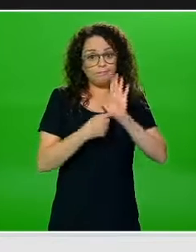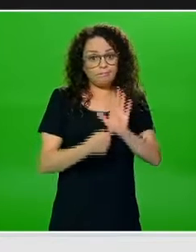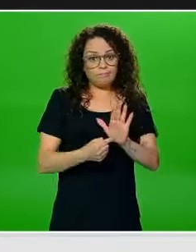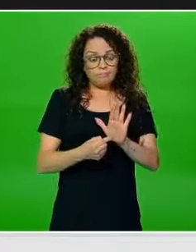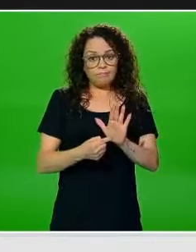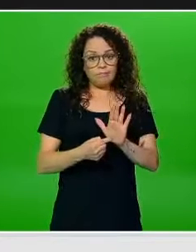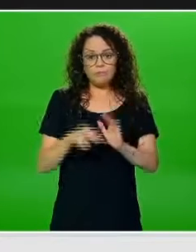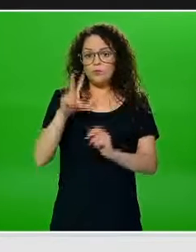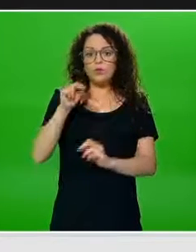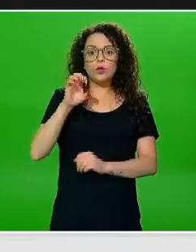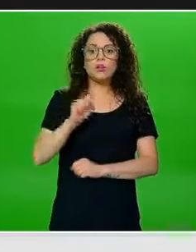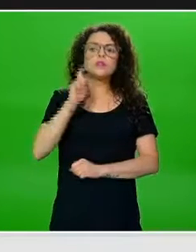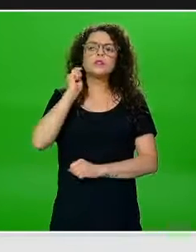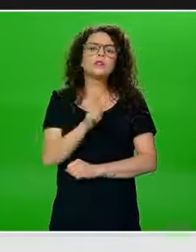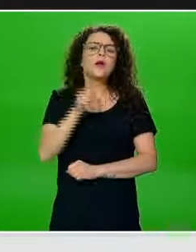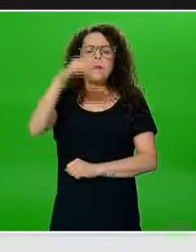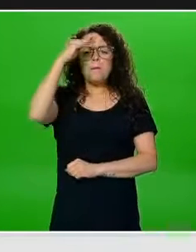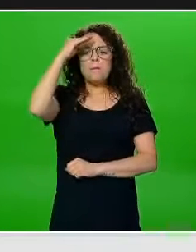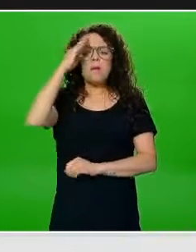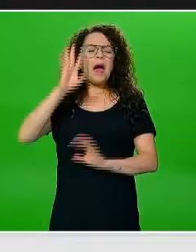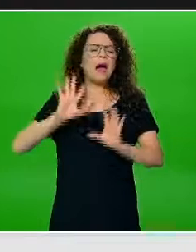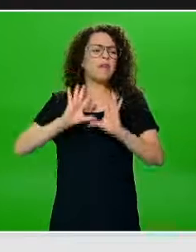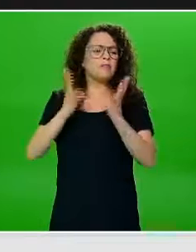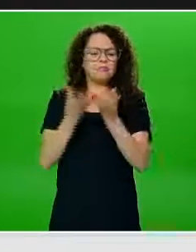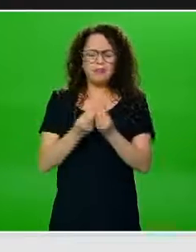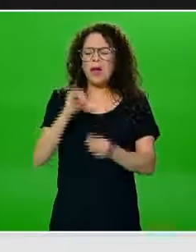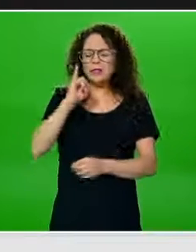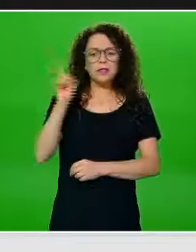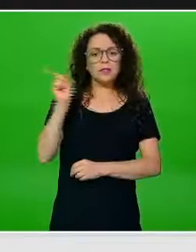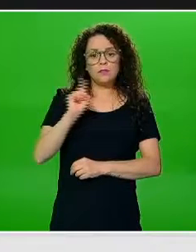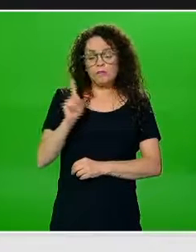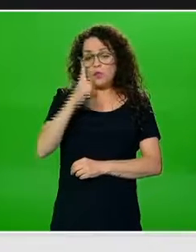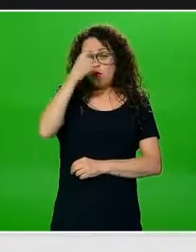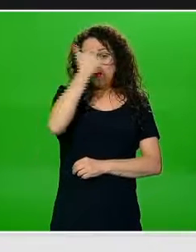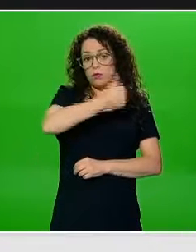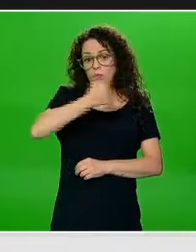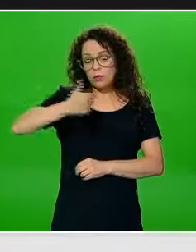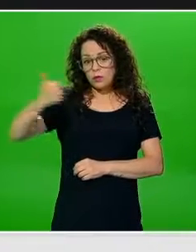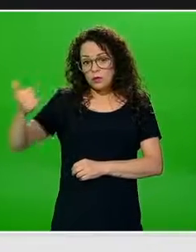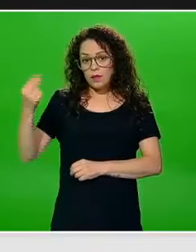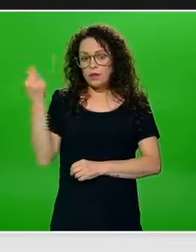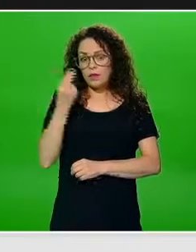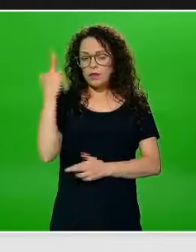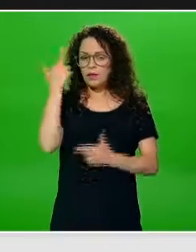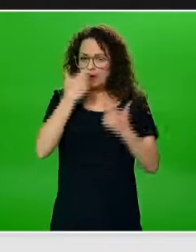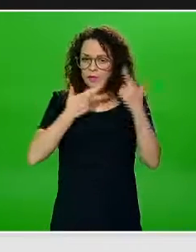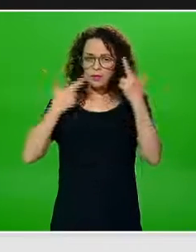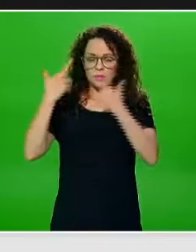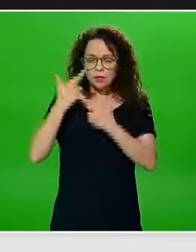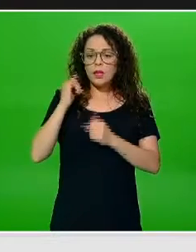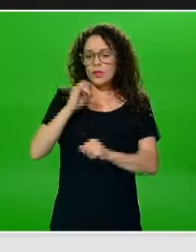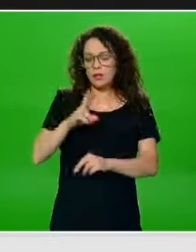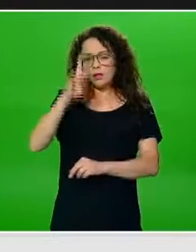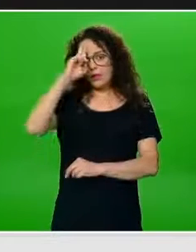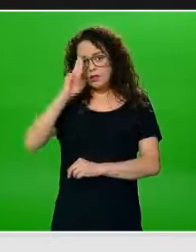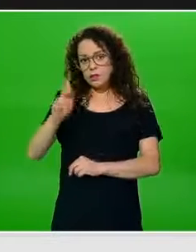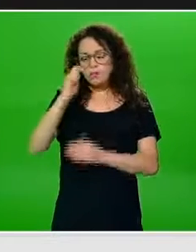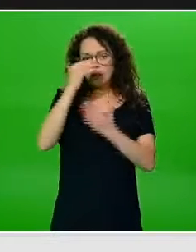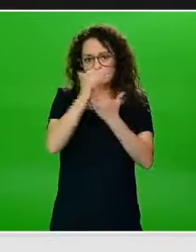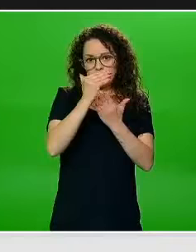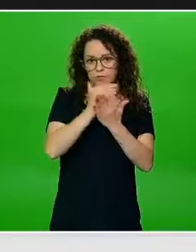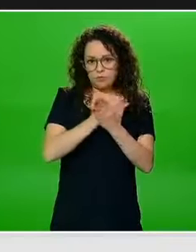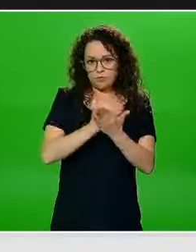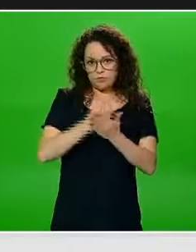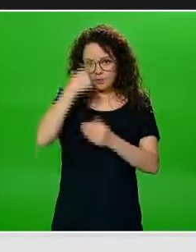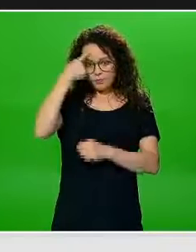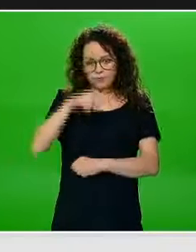media o como un dato global, sino que cada unidad debe de estar cumpliendo con los criterios de lineamiento de continuidad de